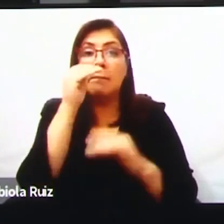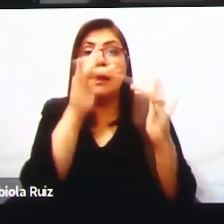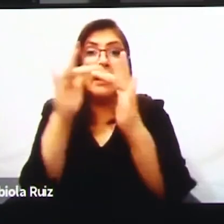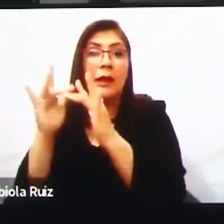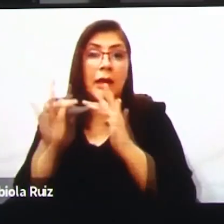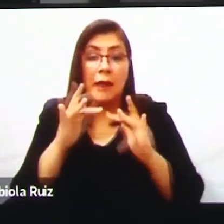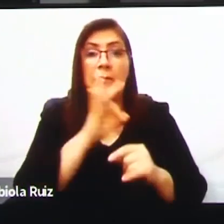Gracias.